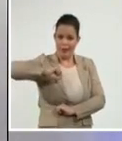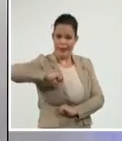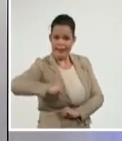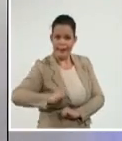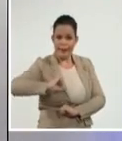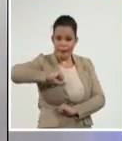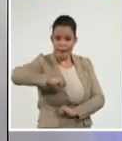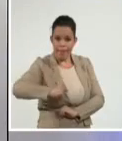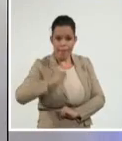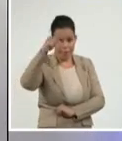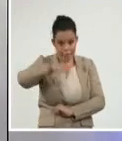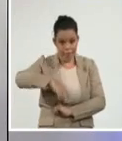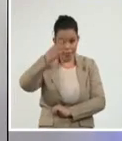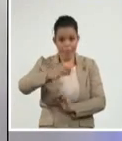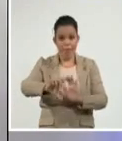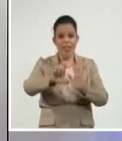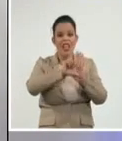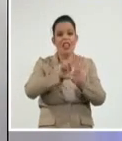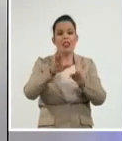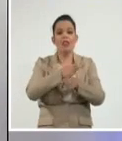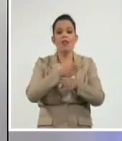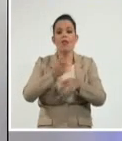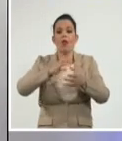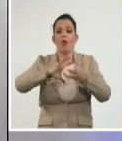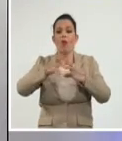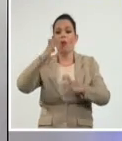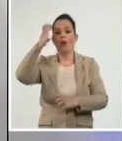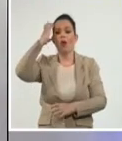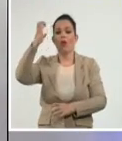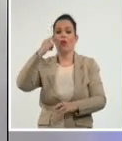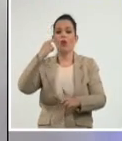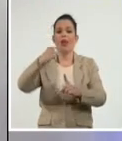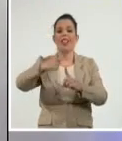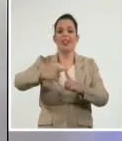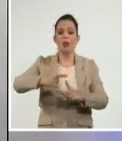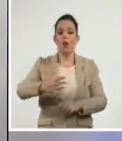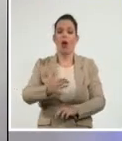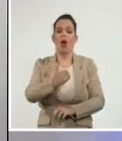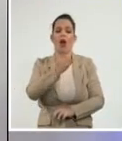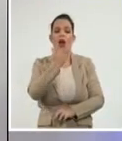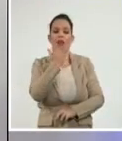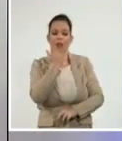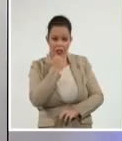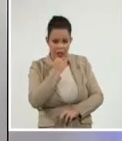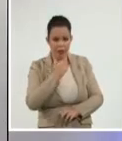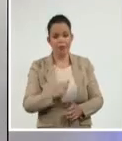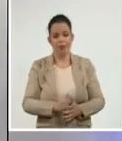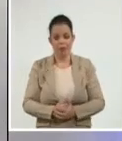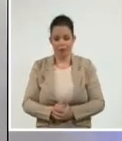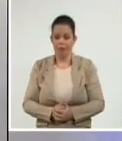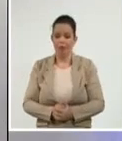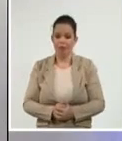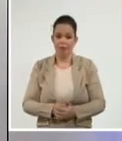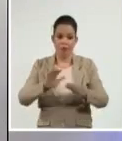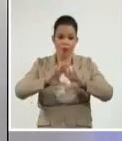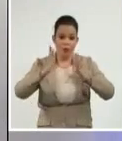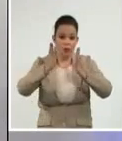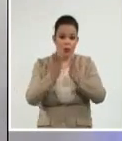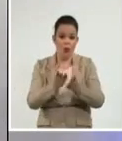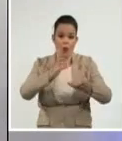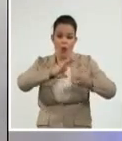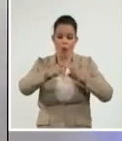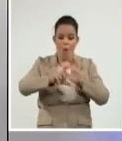entramado de leyes, sanciones y acciones de gobierno que se actualizan y se apuntalan una sobre otra. Las acciones anticubanas